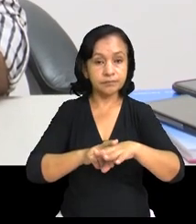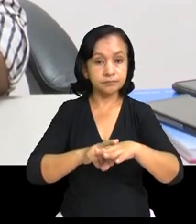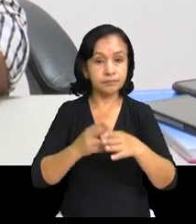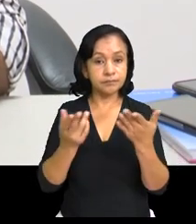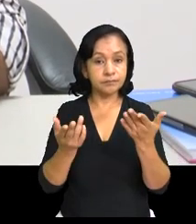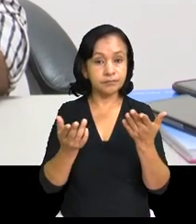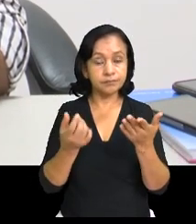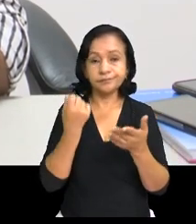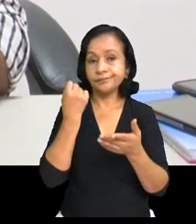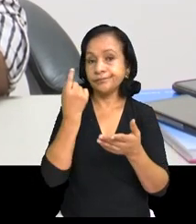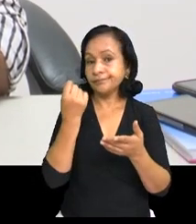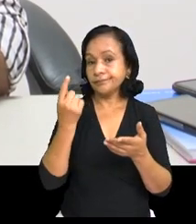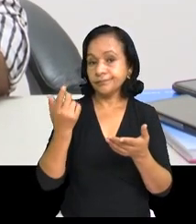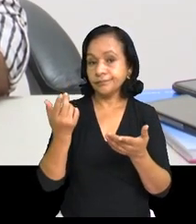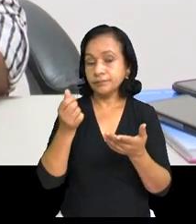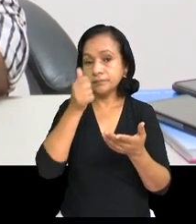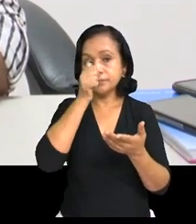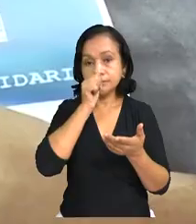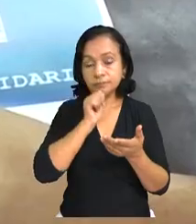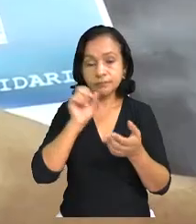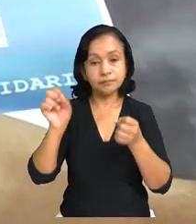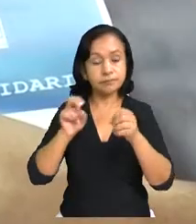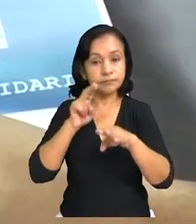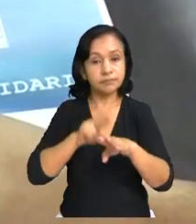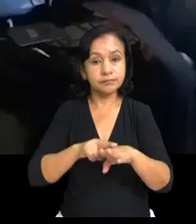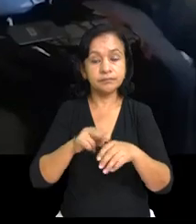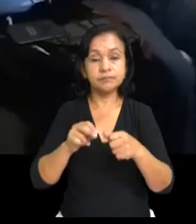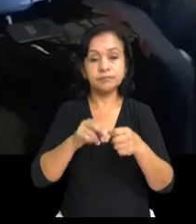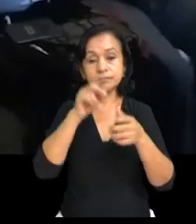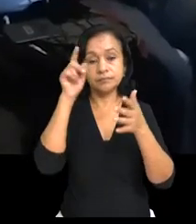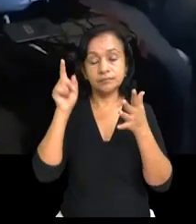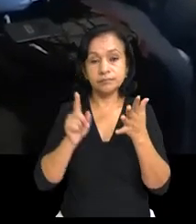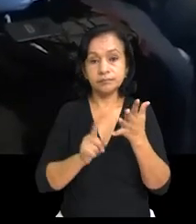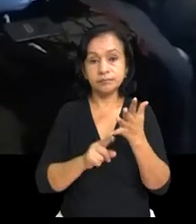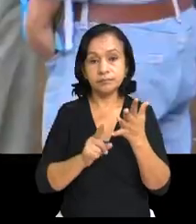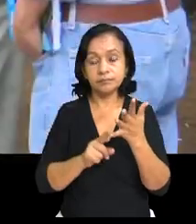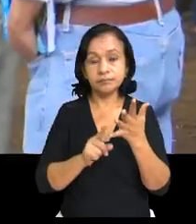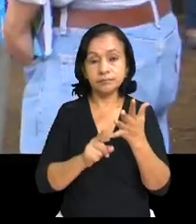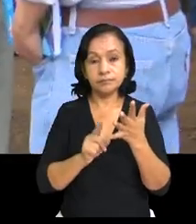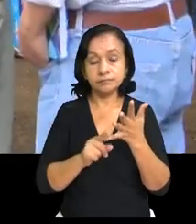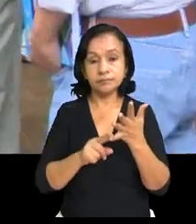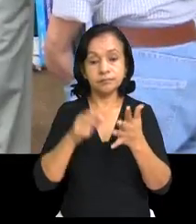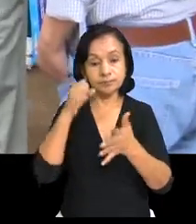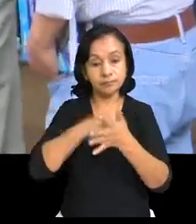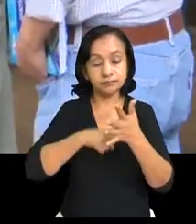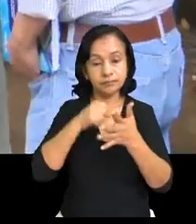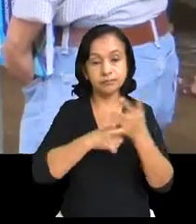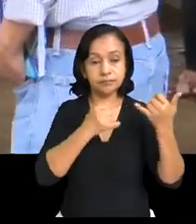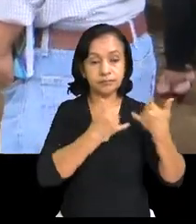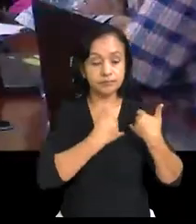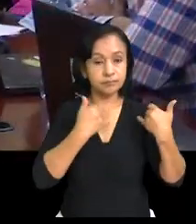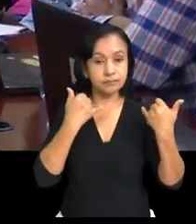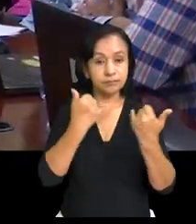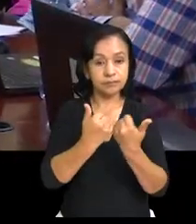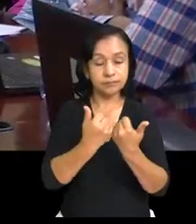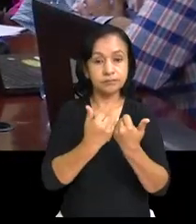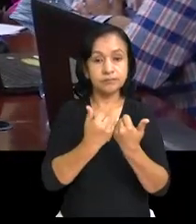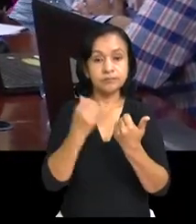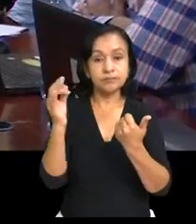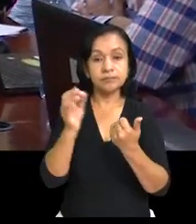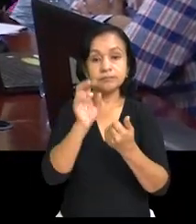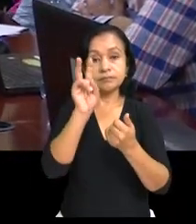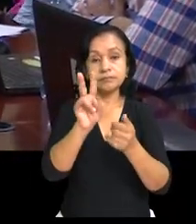una norma de calidad de agua a nivel nacional. Una quinta línea de trabajo plantea el fortalecimiento institucional desde la conformación de